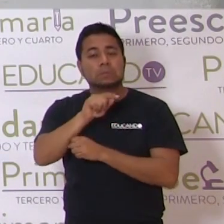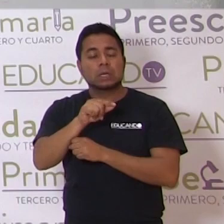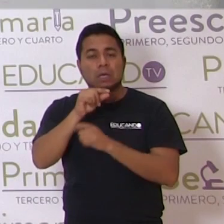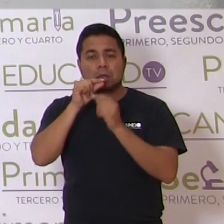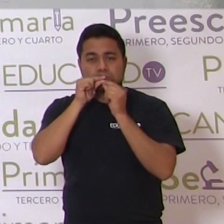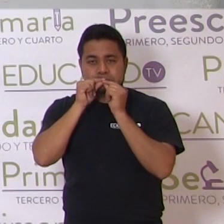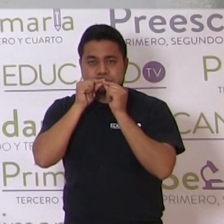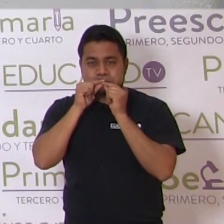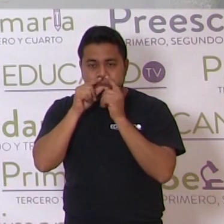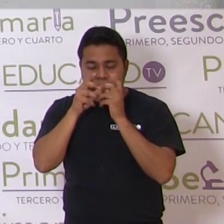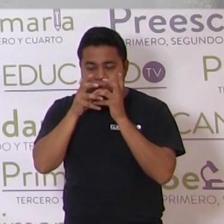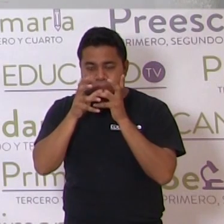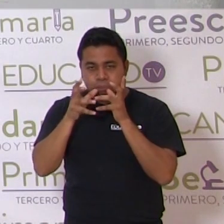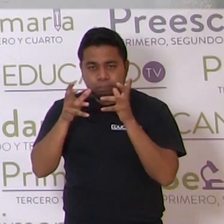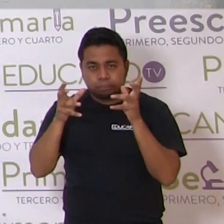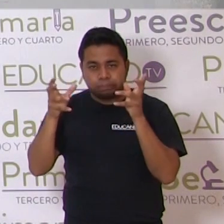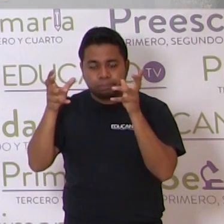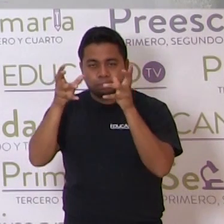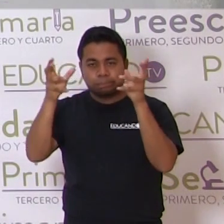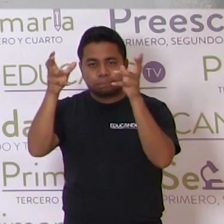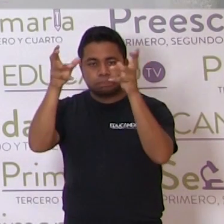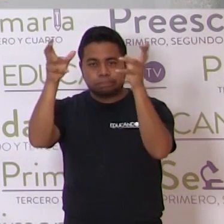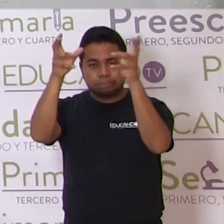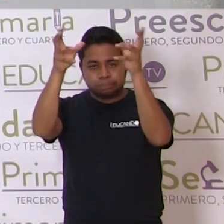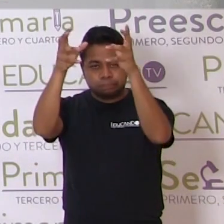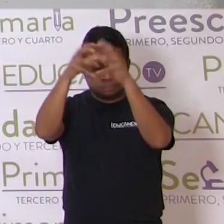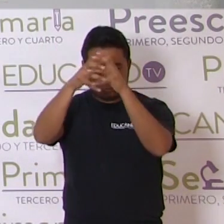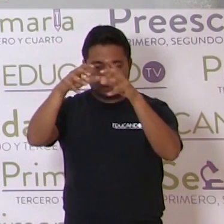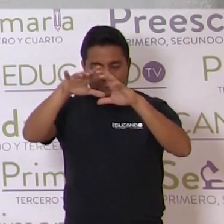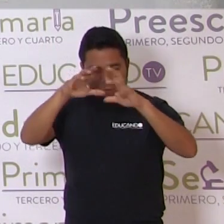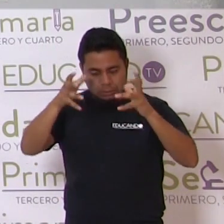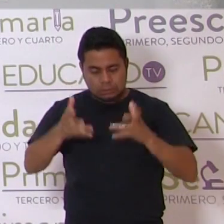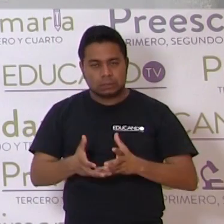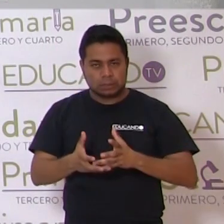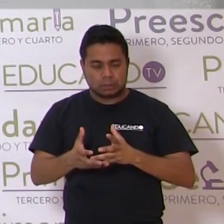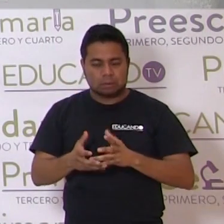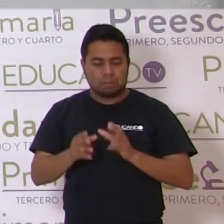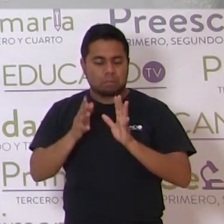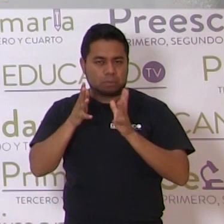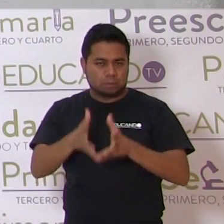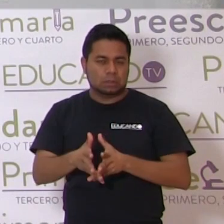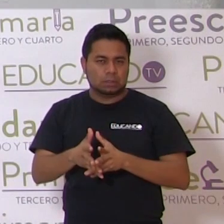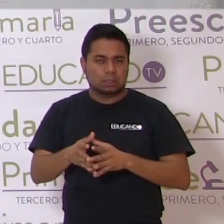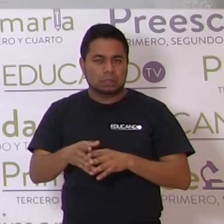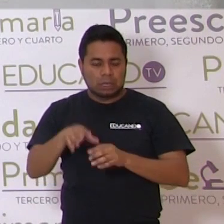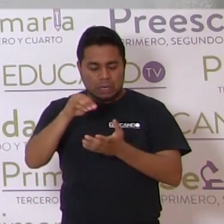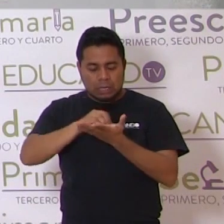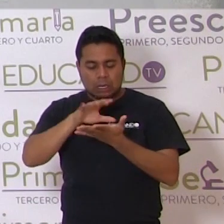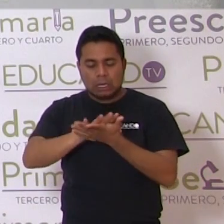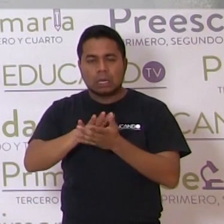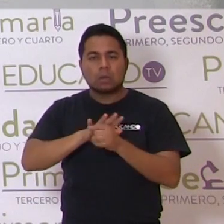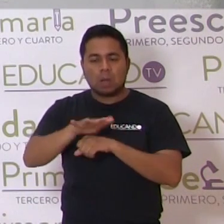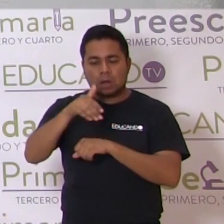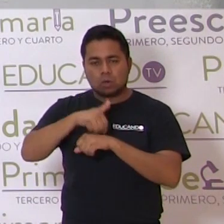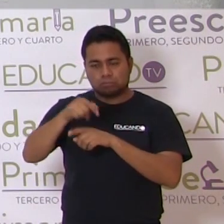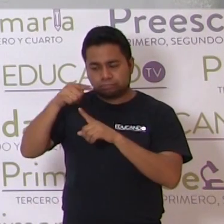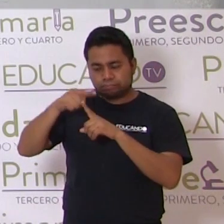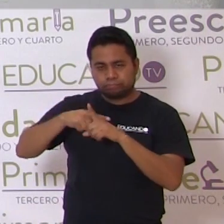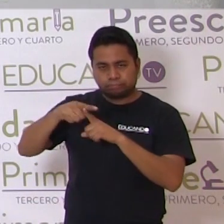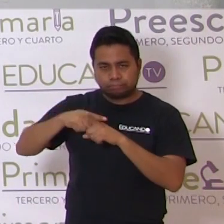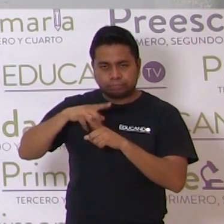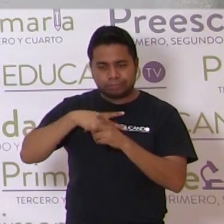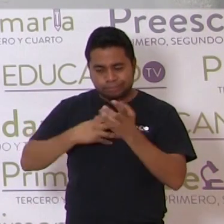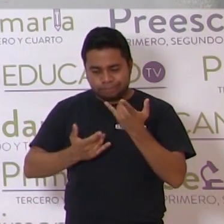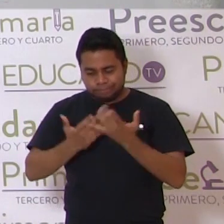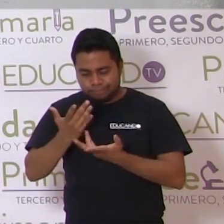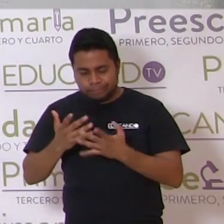en la salida de la boquilla que se encuentra en medio del matraz. Registrar la temperatura a la que ocurren